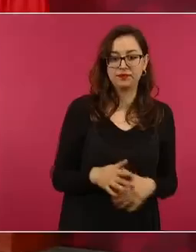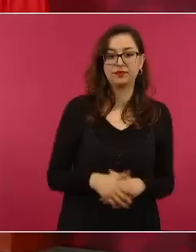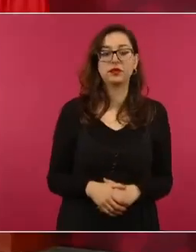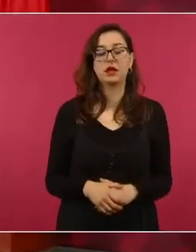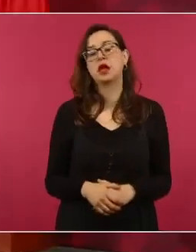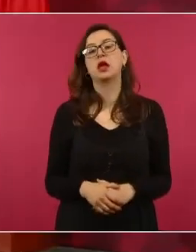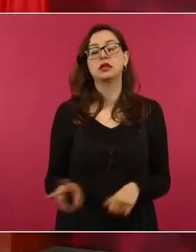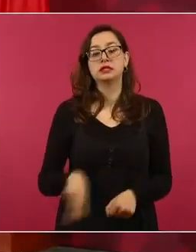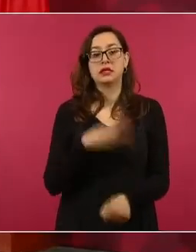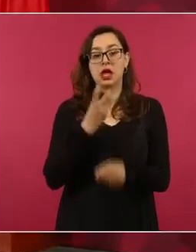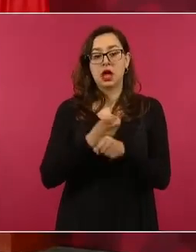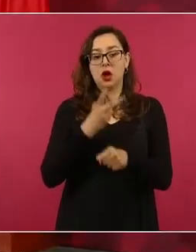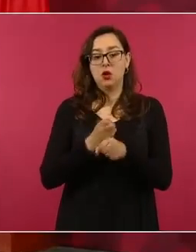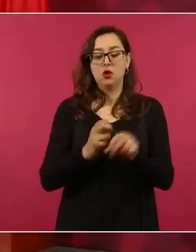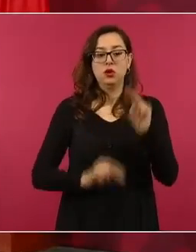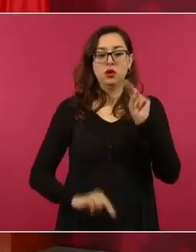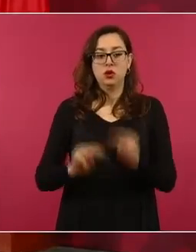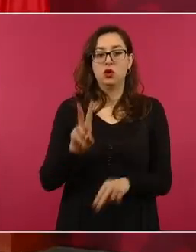adquisición de